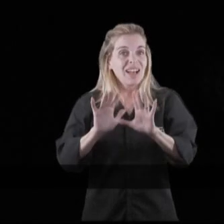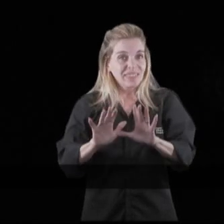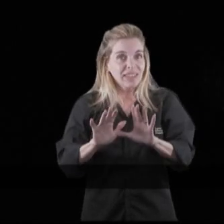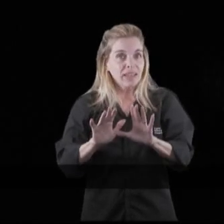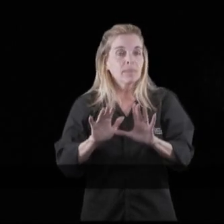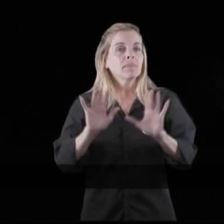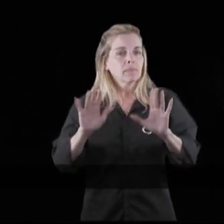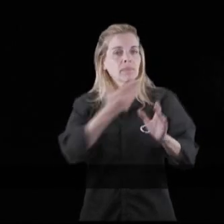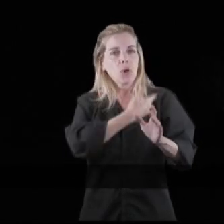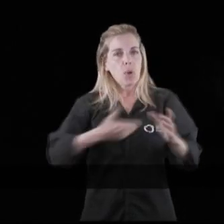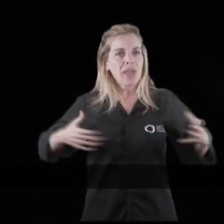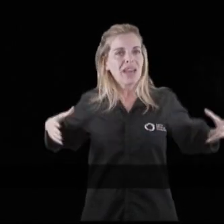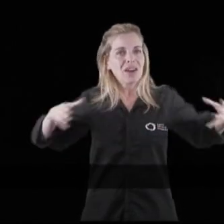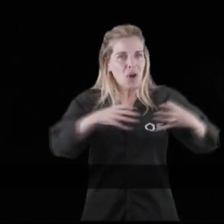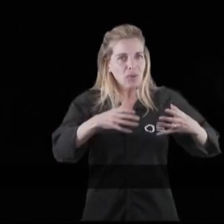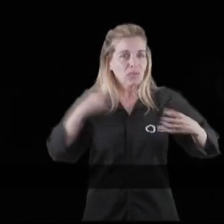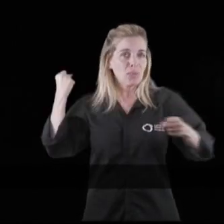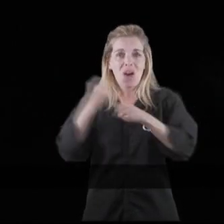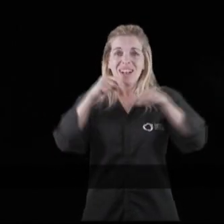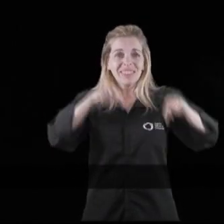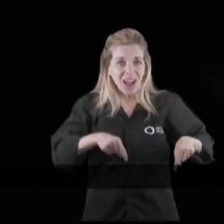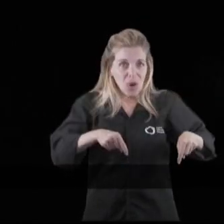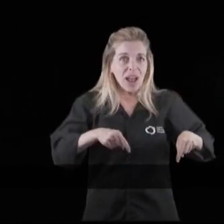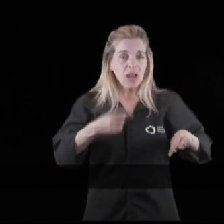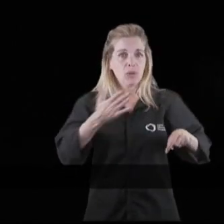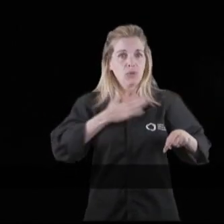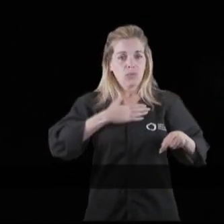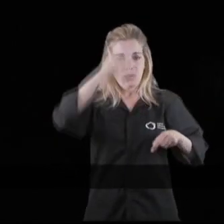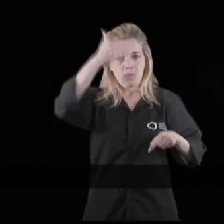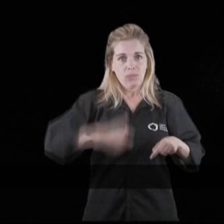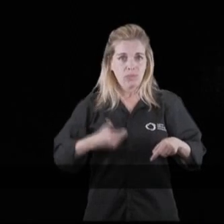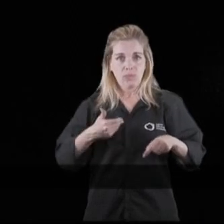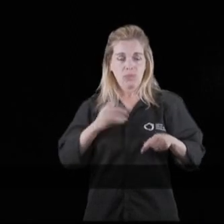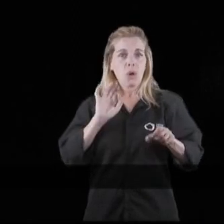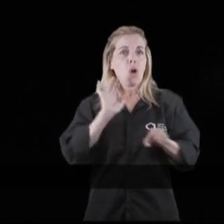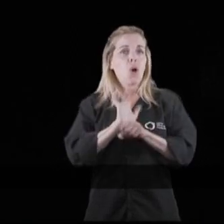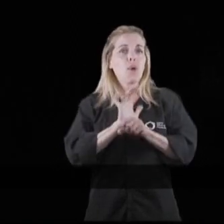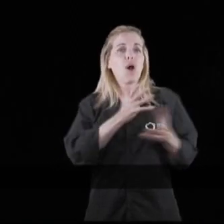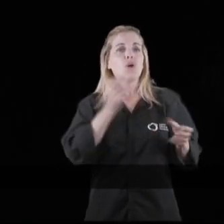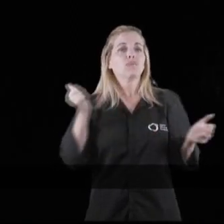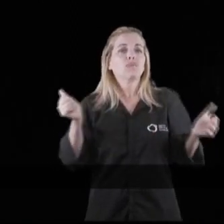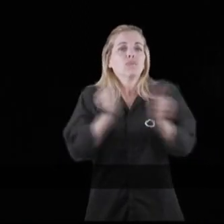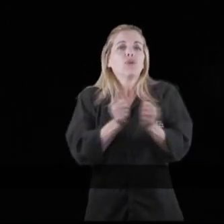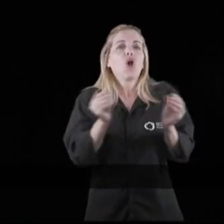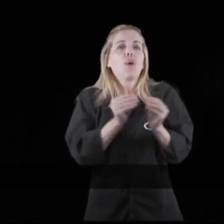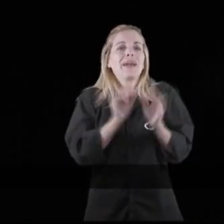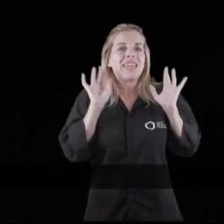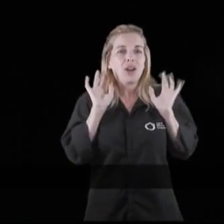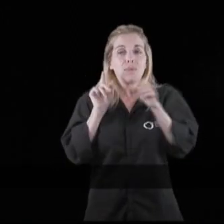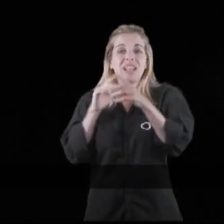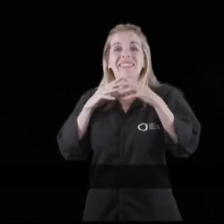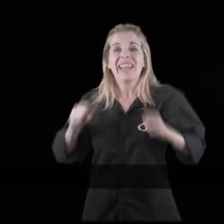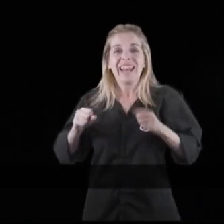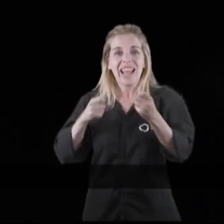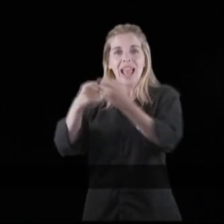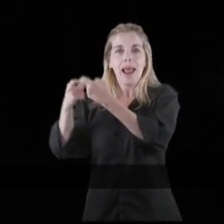encontrar nosotros es lo que encontraron hasta aquí, un socio. Porque esa Secretaría de Pymes, hoy cuando van a hablar,